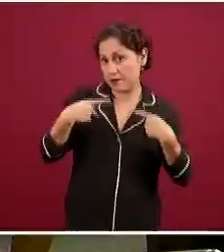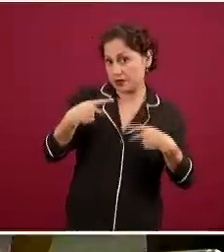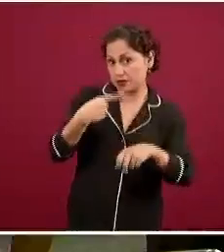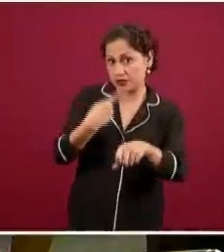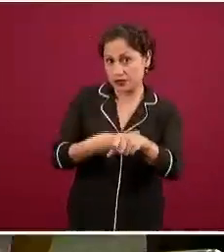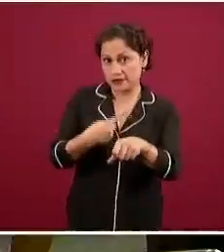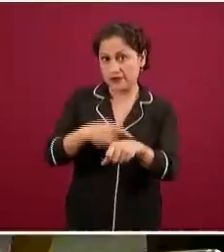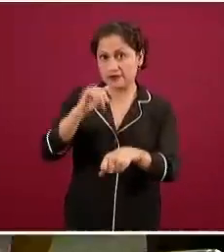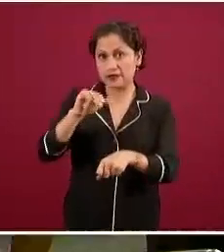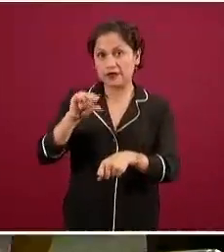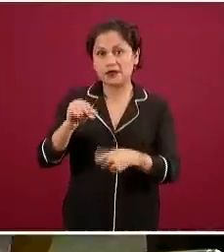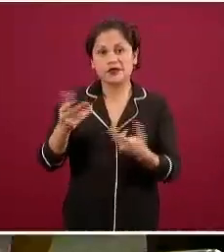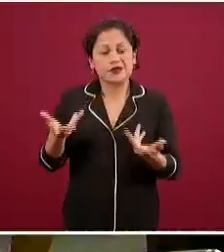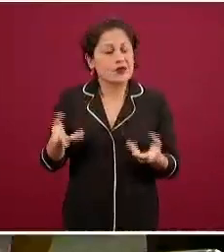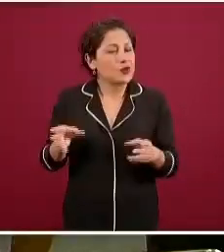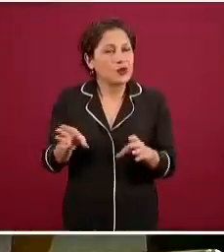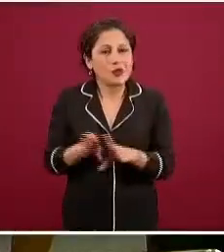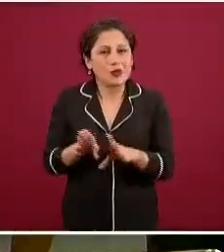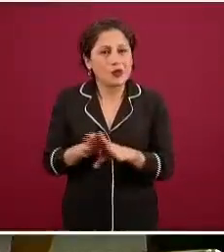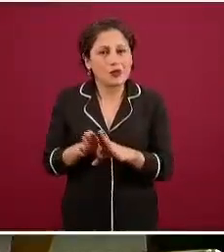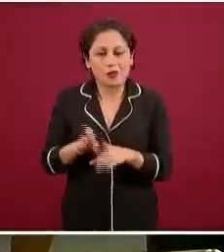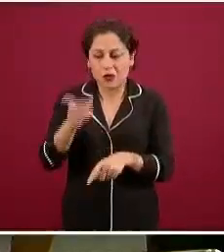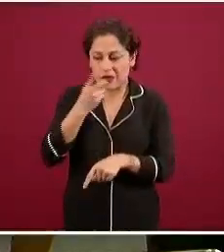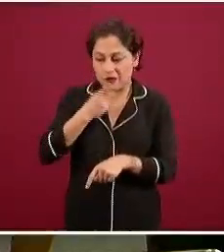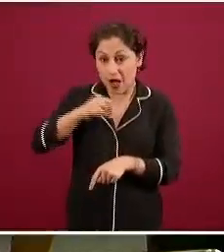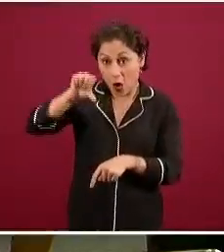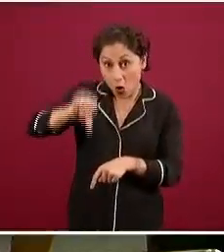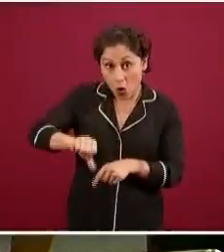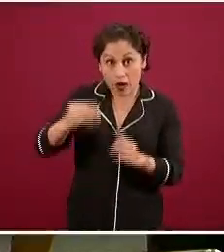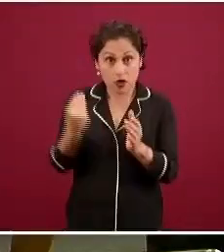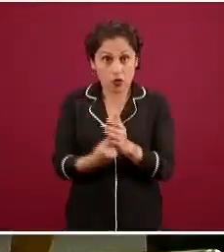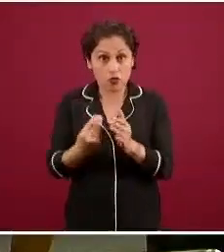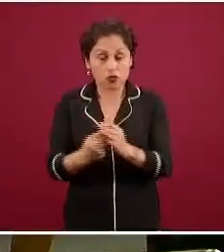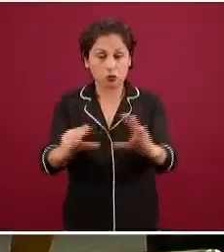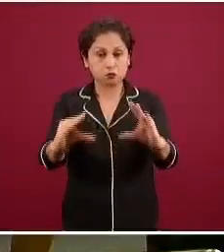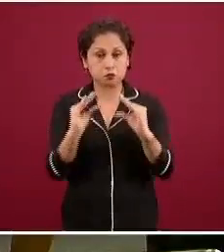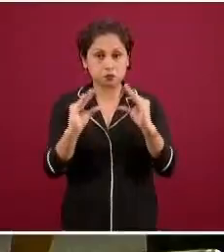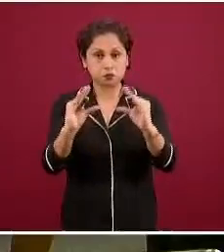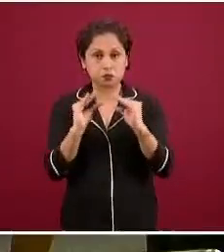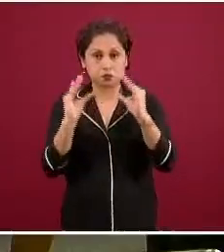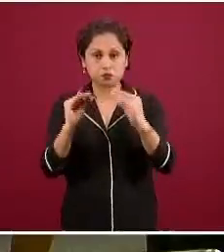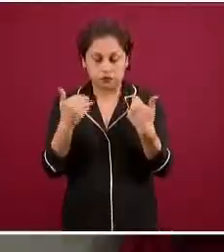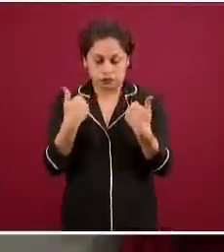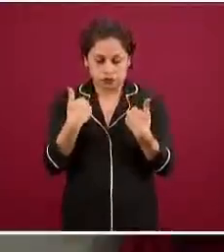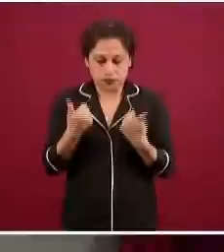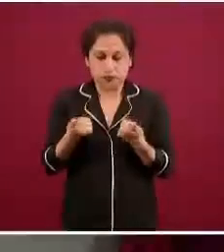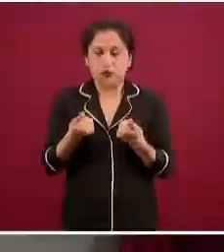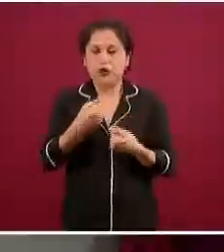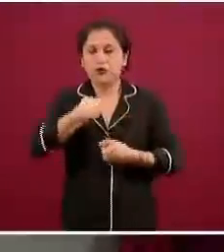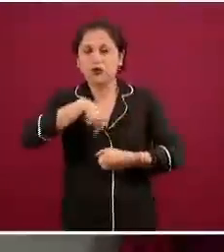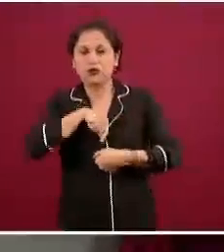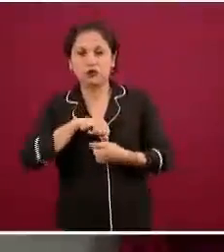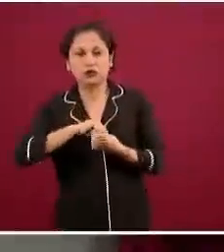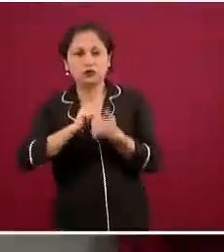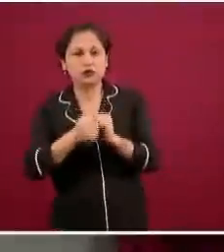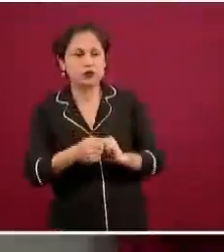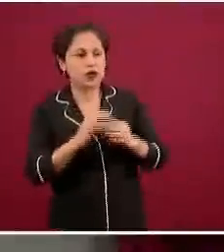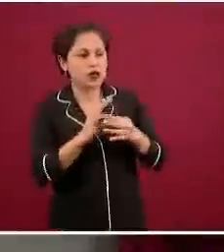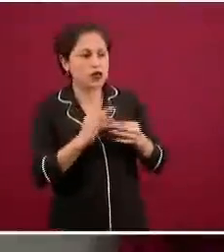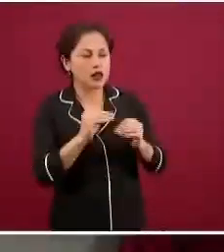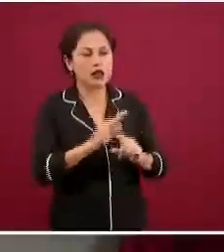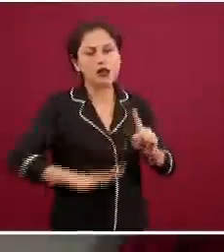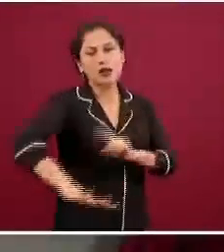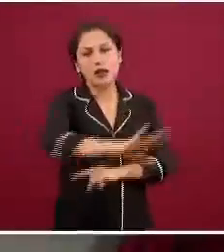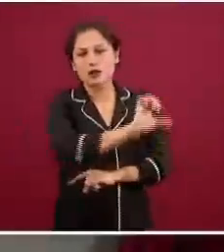se parafrasea toda esta clase que nos dio a nosotros, que ya entendimos, para la población? Gracias. Con mucho gusto. Voy a la primera y enseguida a la